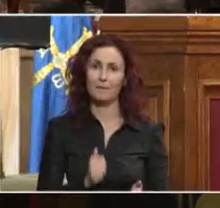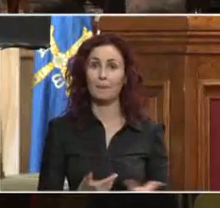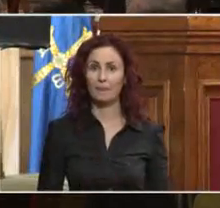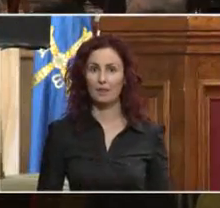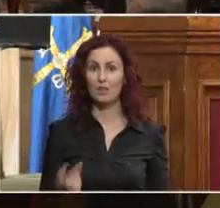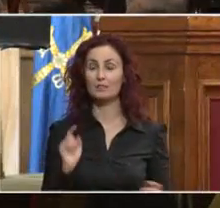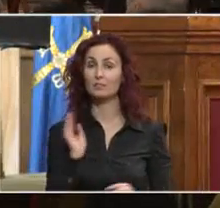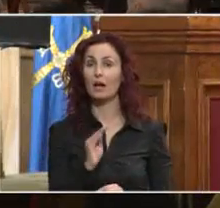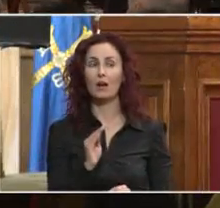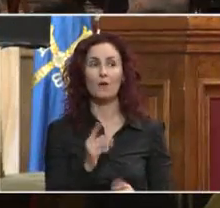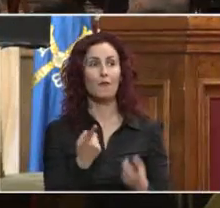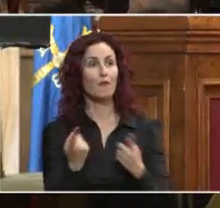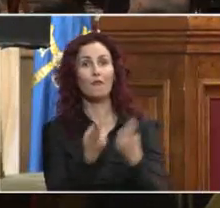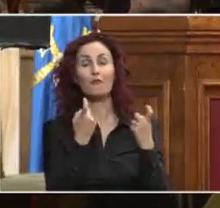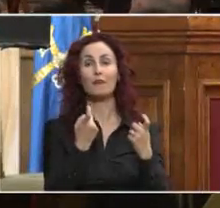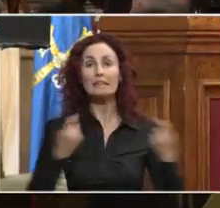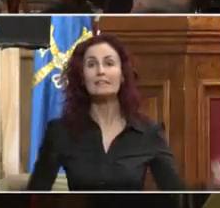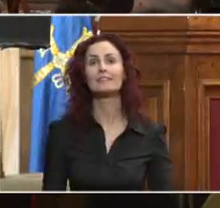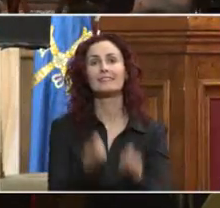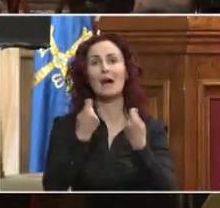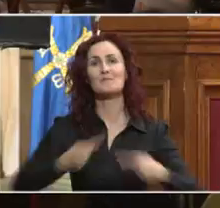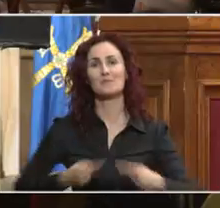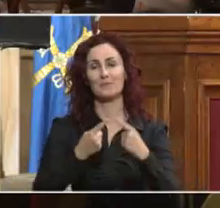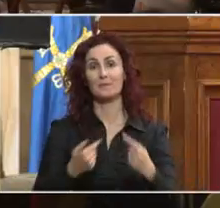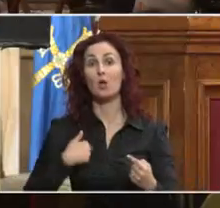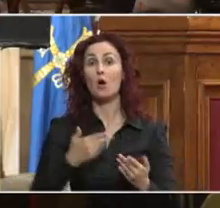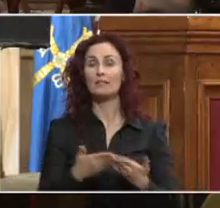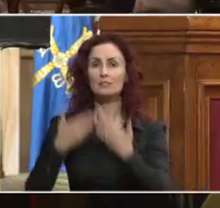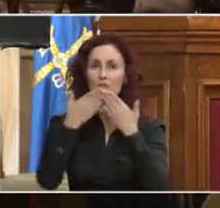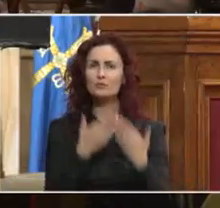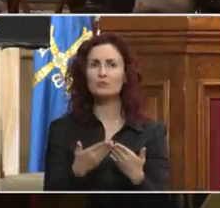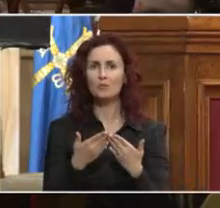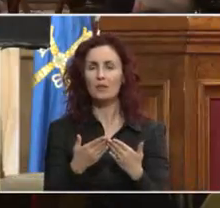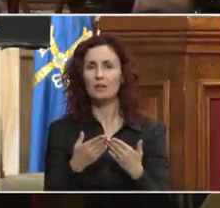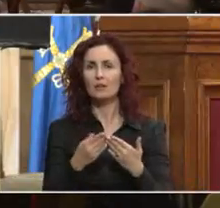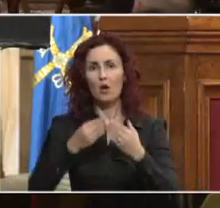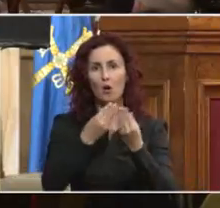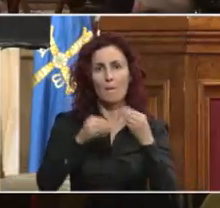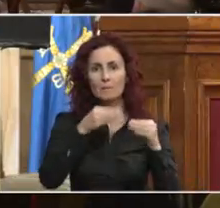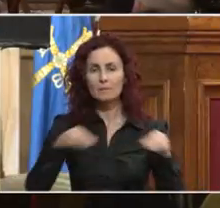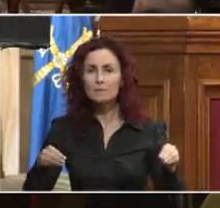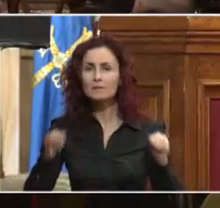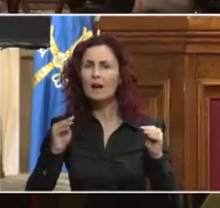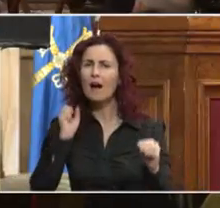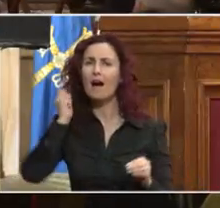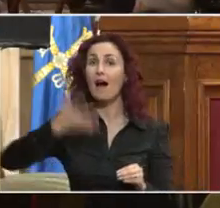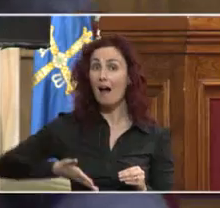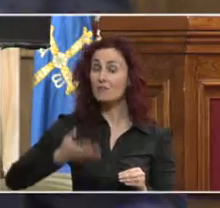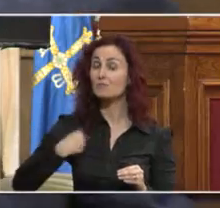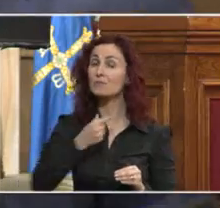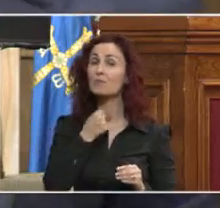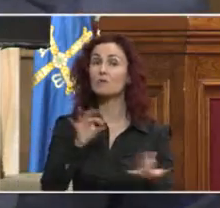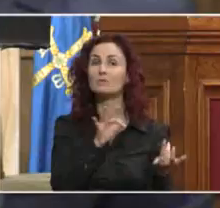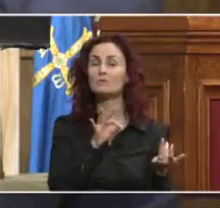Solamente una cosa. Bueno, más. Falta la formación musical. Bueno, yo estudié composición muchos años. En los comienzos del Lelutier estudiaba en la